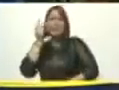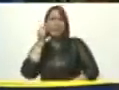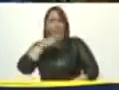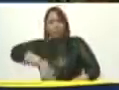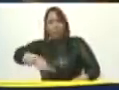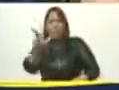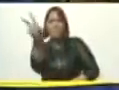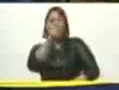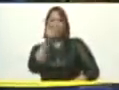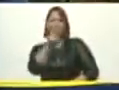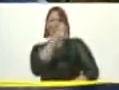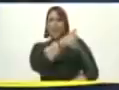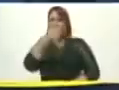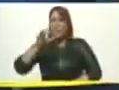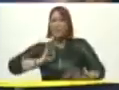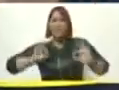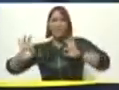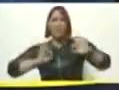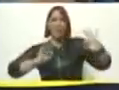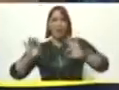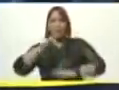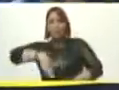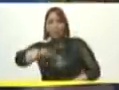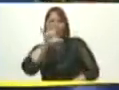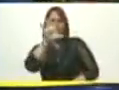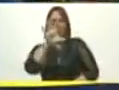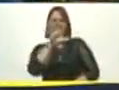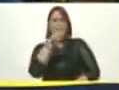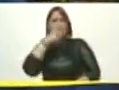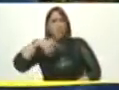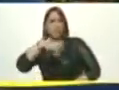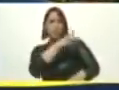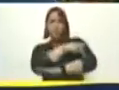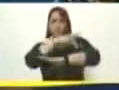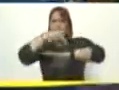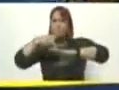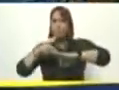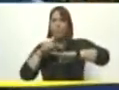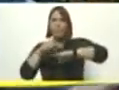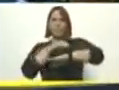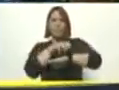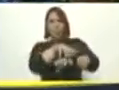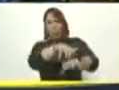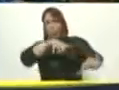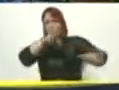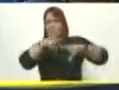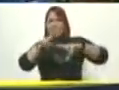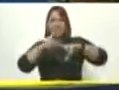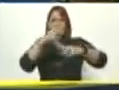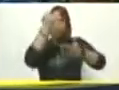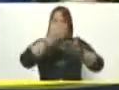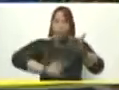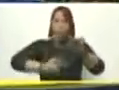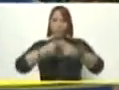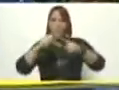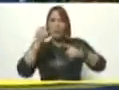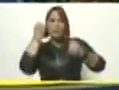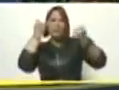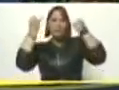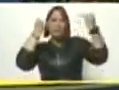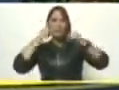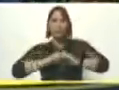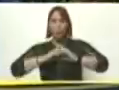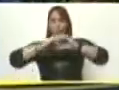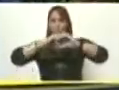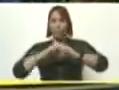en cada teatro del país en cada pueblo parroquia municipio miles de niños inscribiéndose para talento de